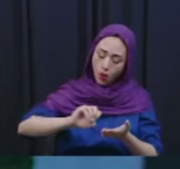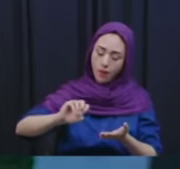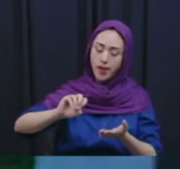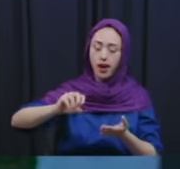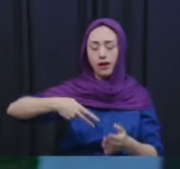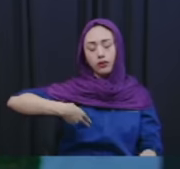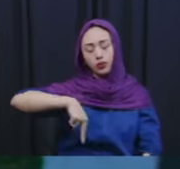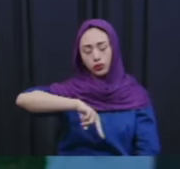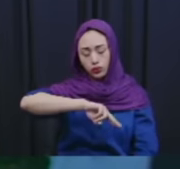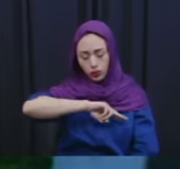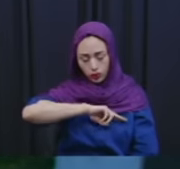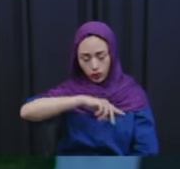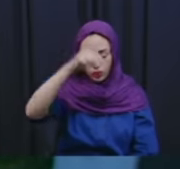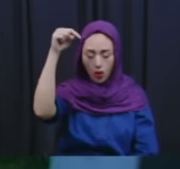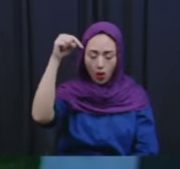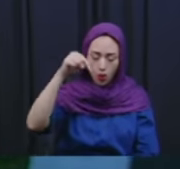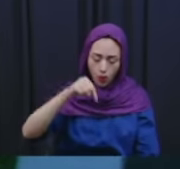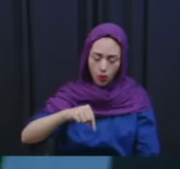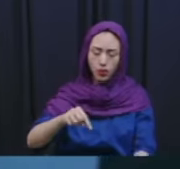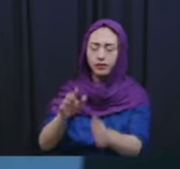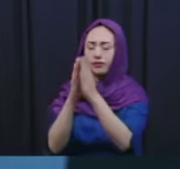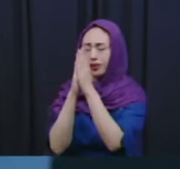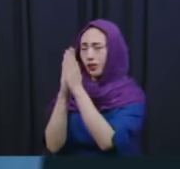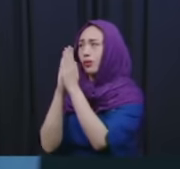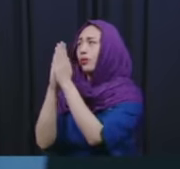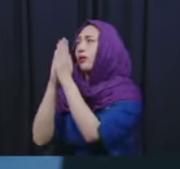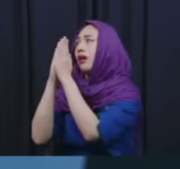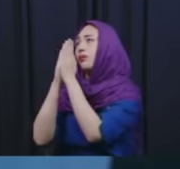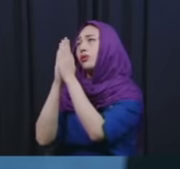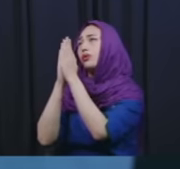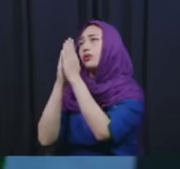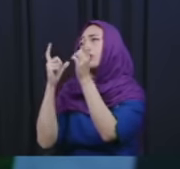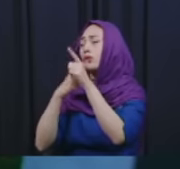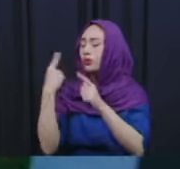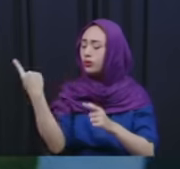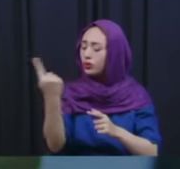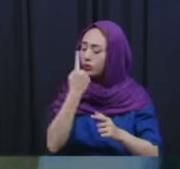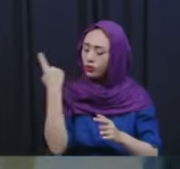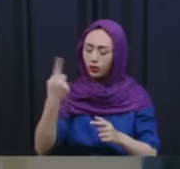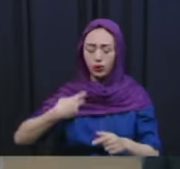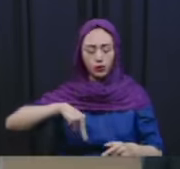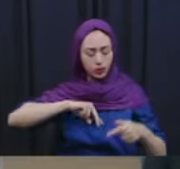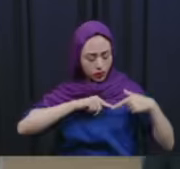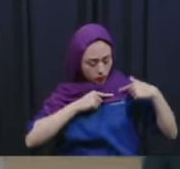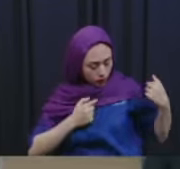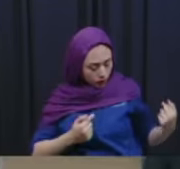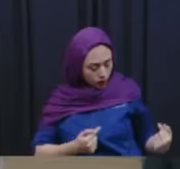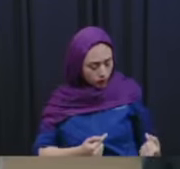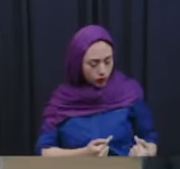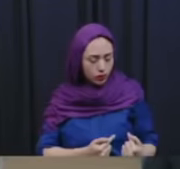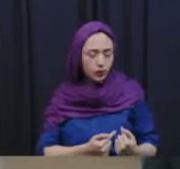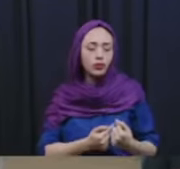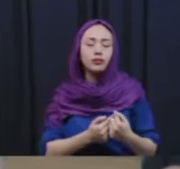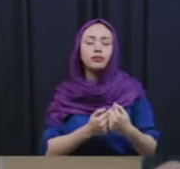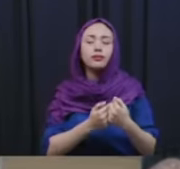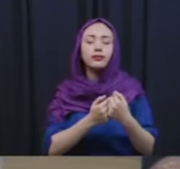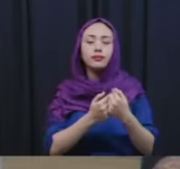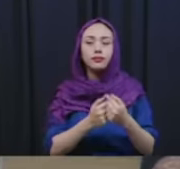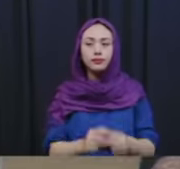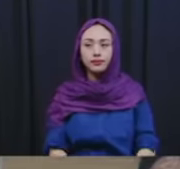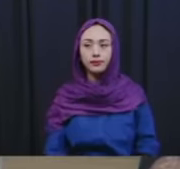nosotros hoy te lo rogamos con todo nuestro corazón Cantemos al señor un himno todo